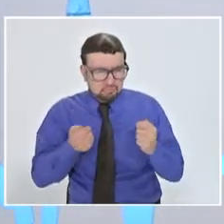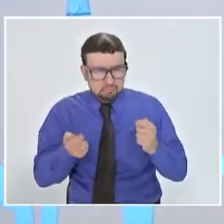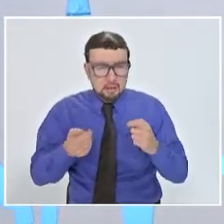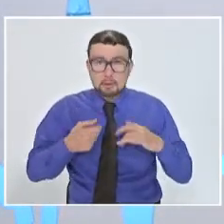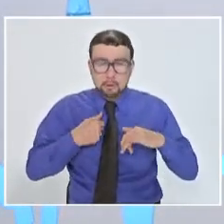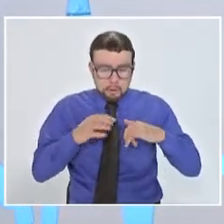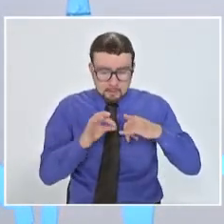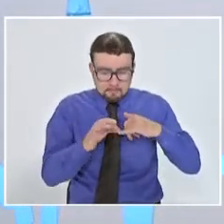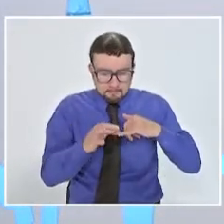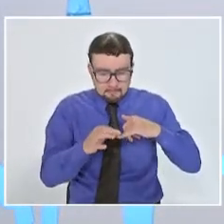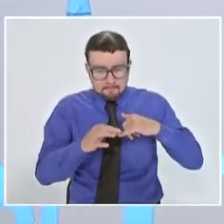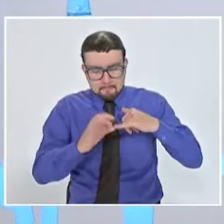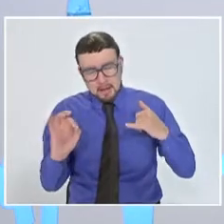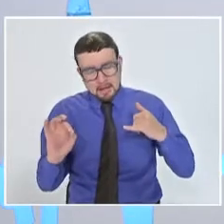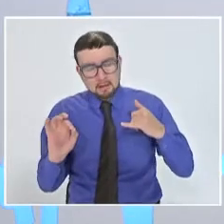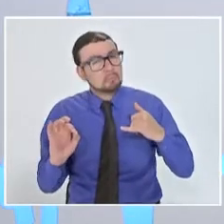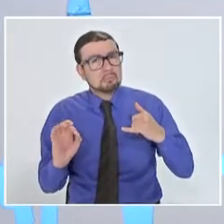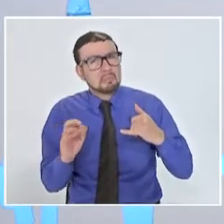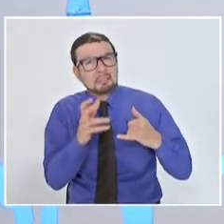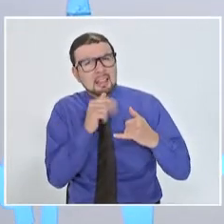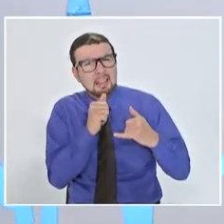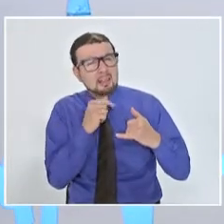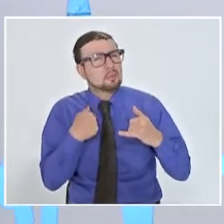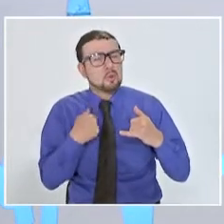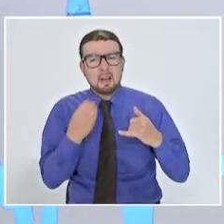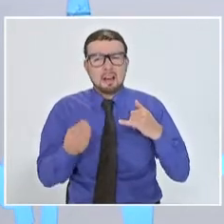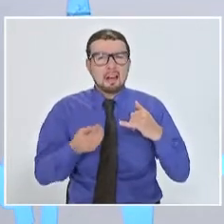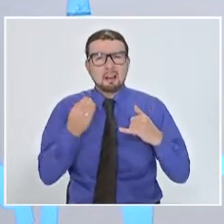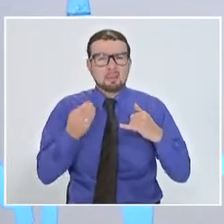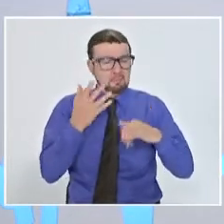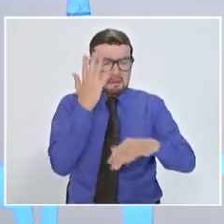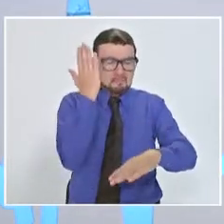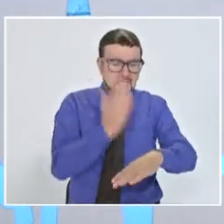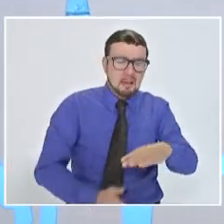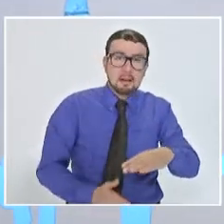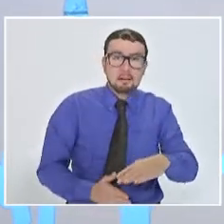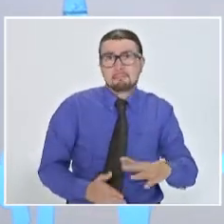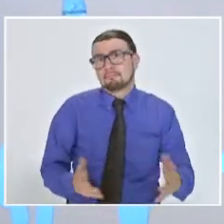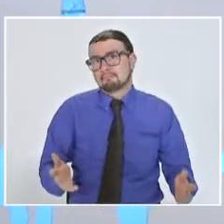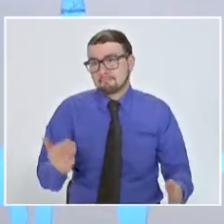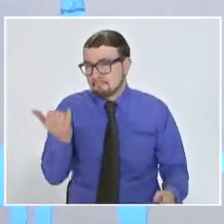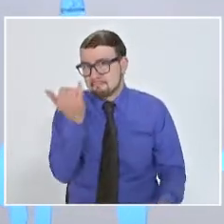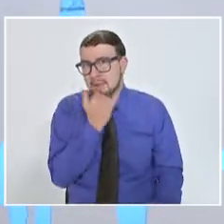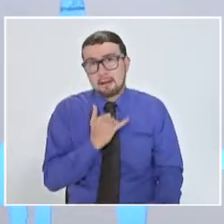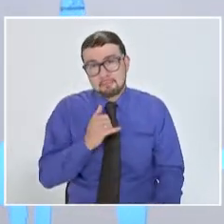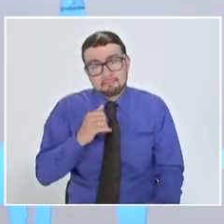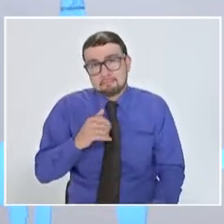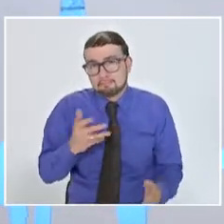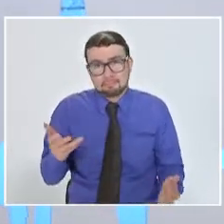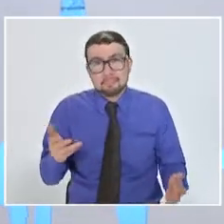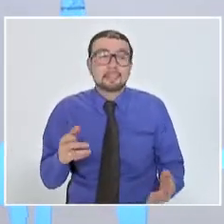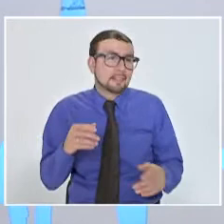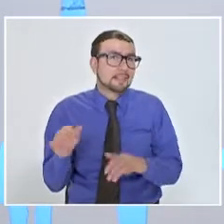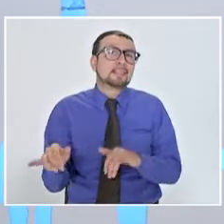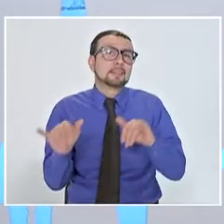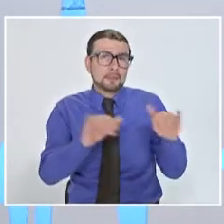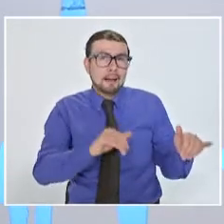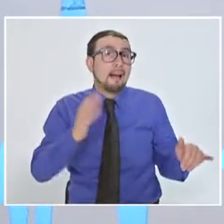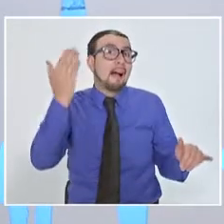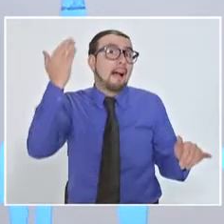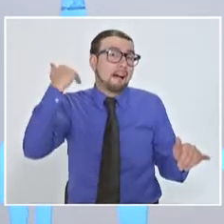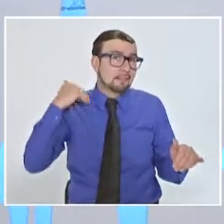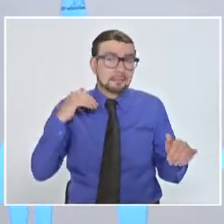sacar una cuña de la uña, saco la mano, obviamente las consecuencias y las secuelas son